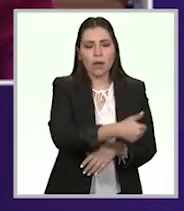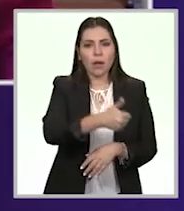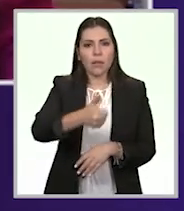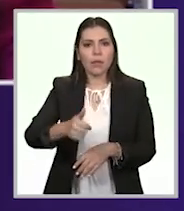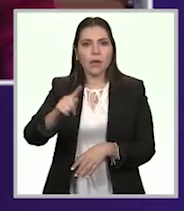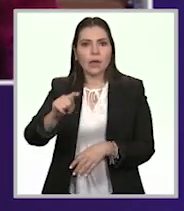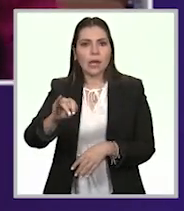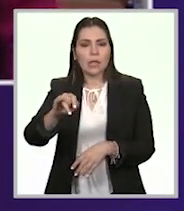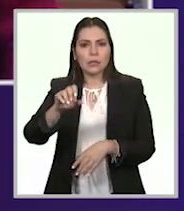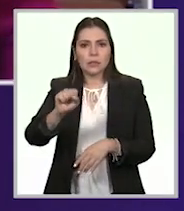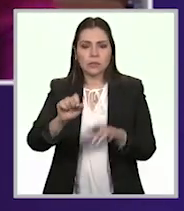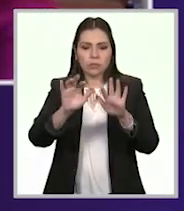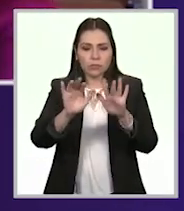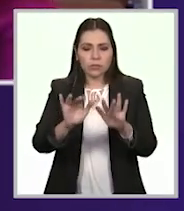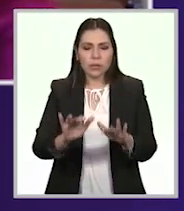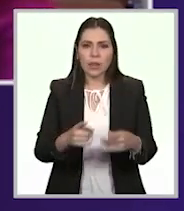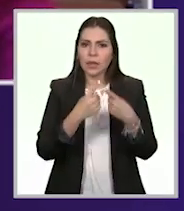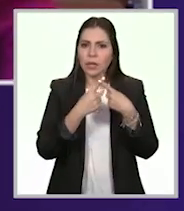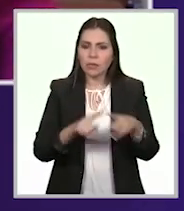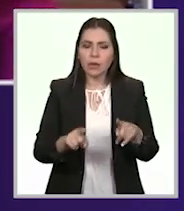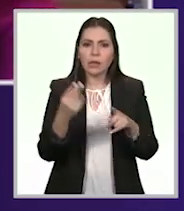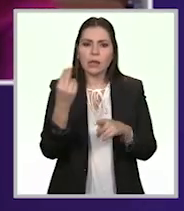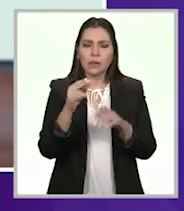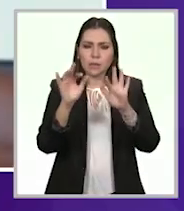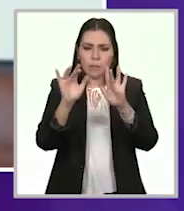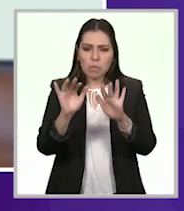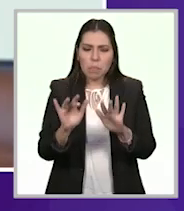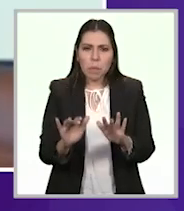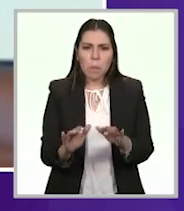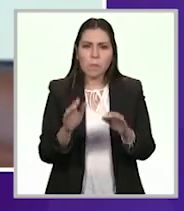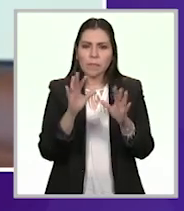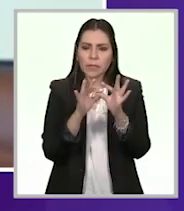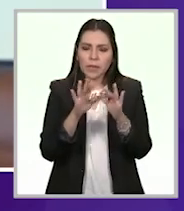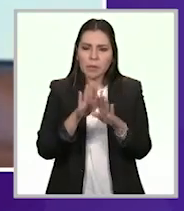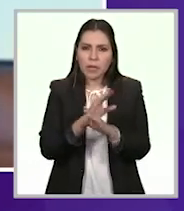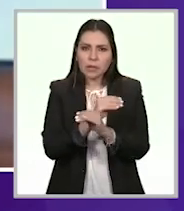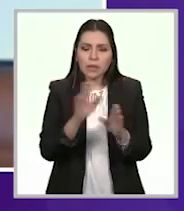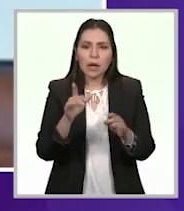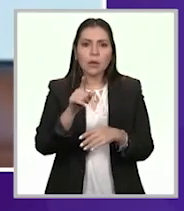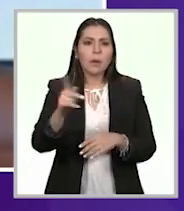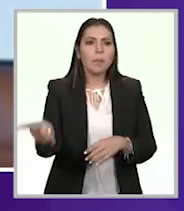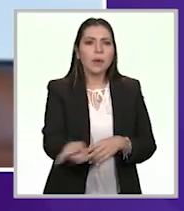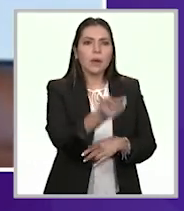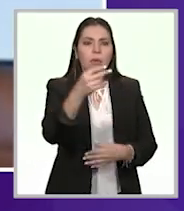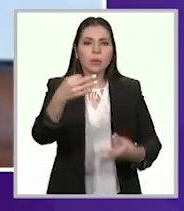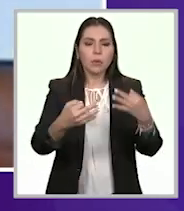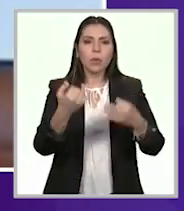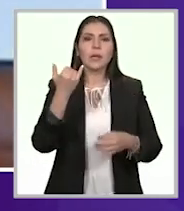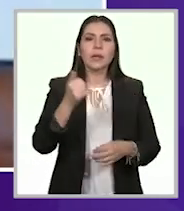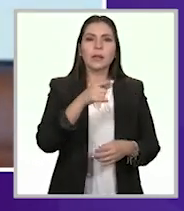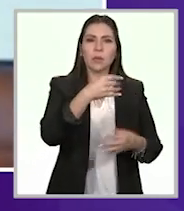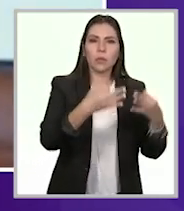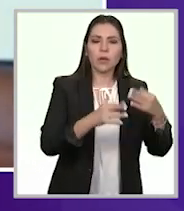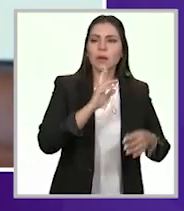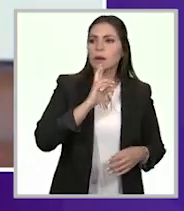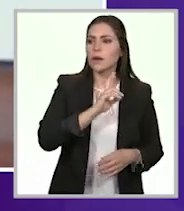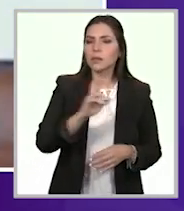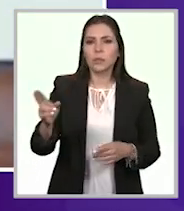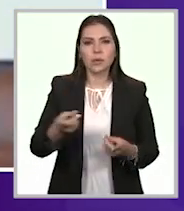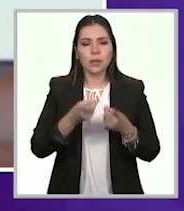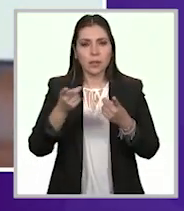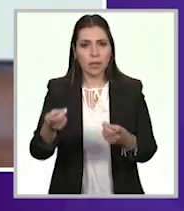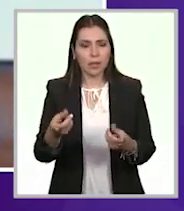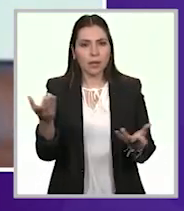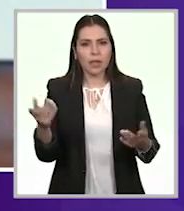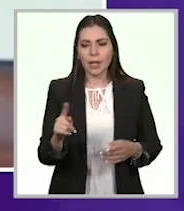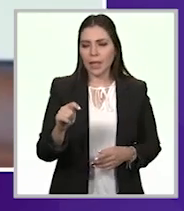diferente, ¿no? Donde se destaquen los hechos, la pregunta que se le hace a la Corte y la resolución que da la Corte.